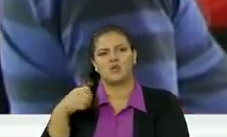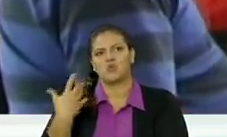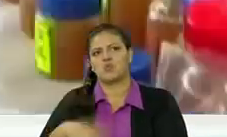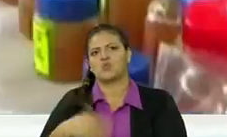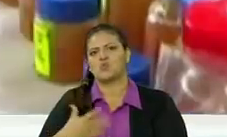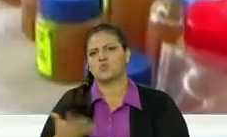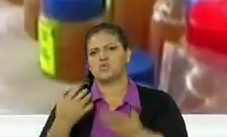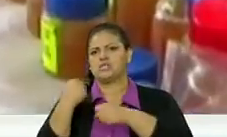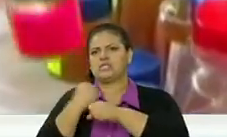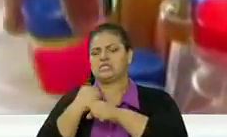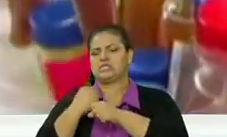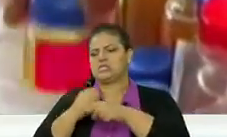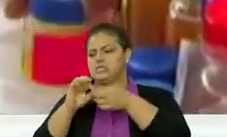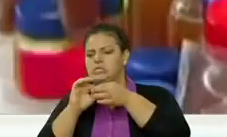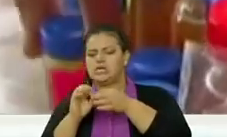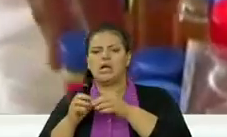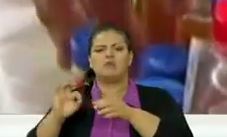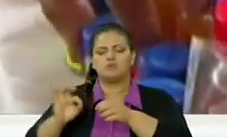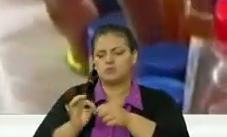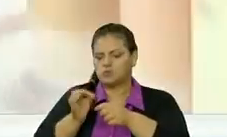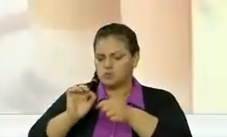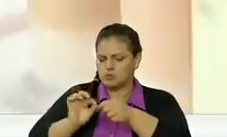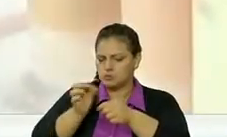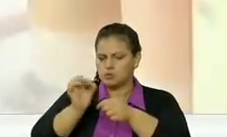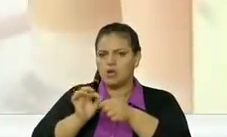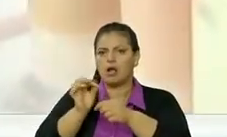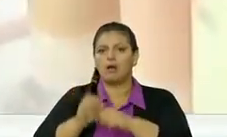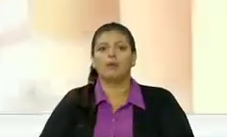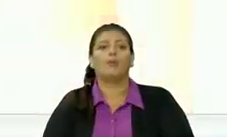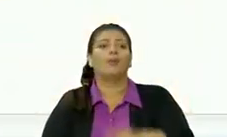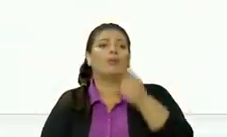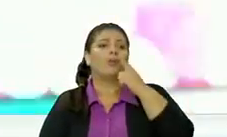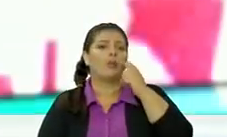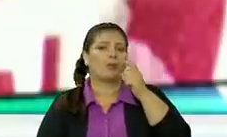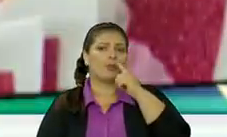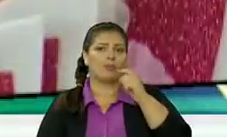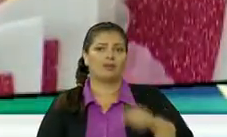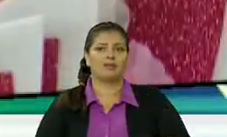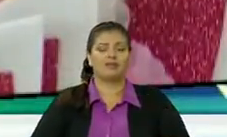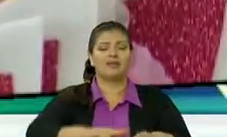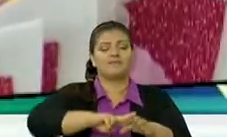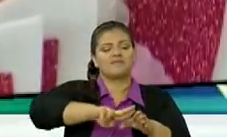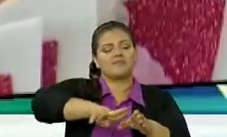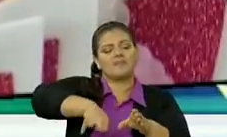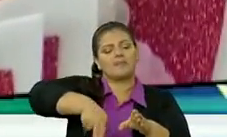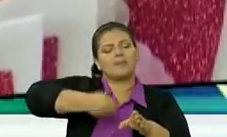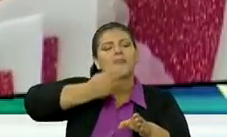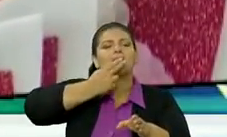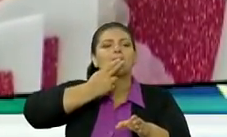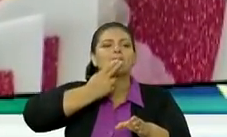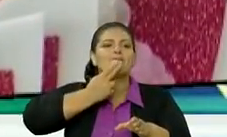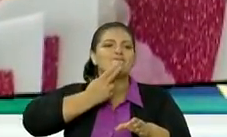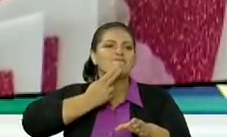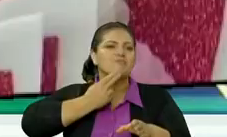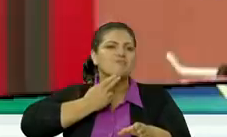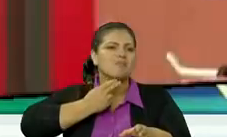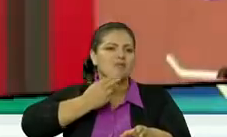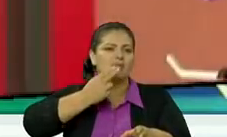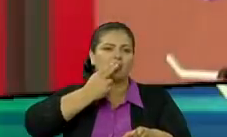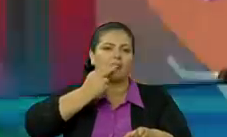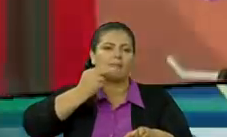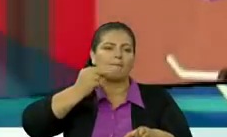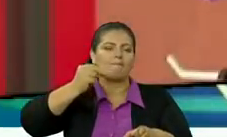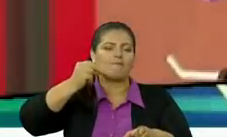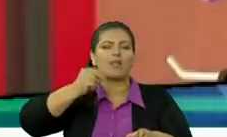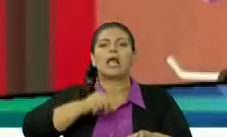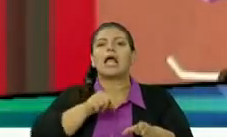de la miel de abeja productos para el aseo personal y también medicinales. Hice fue curso en SK, hice curso de atención al